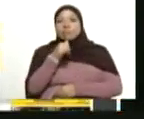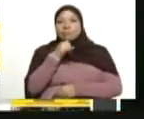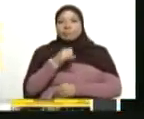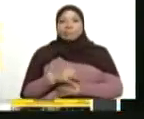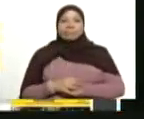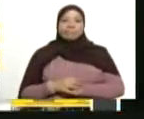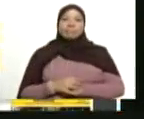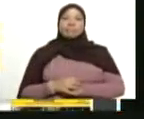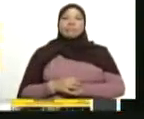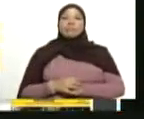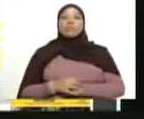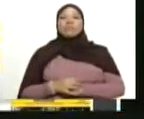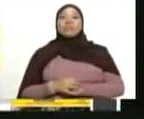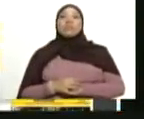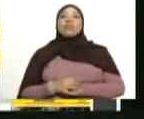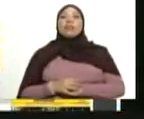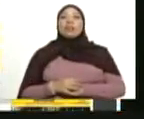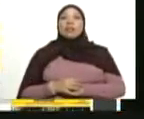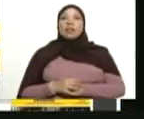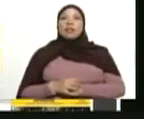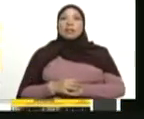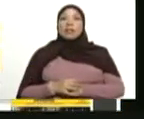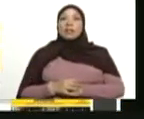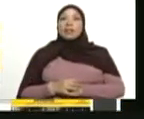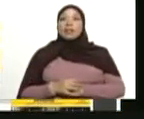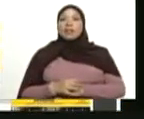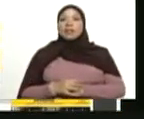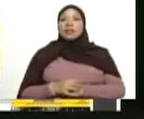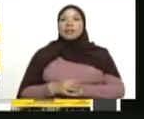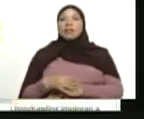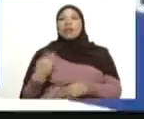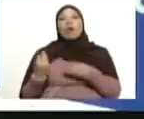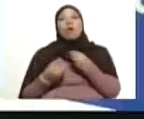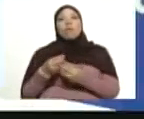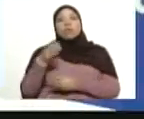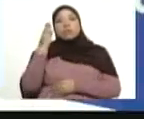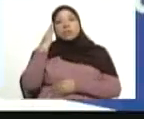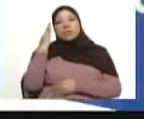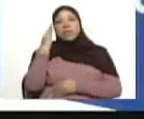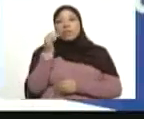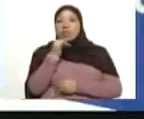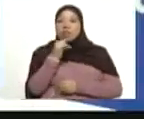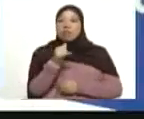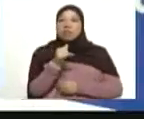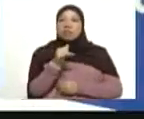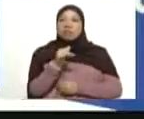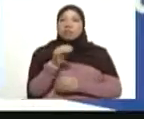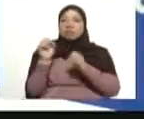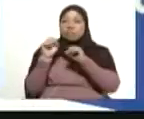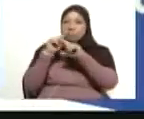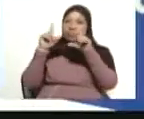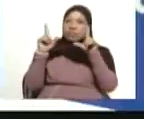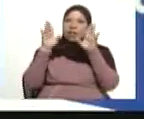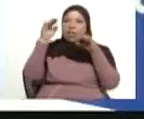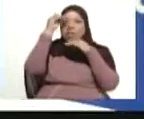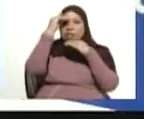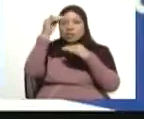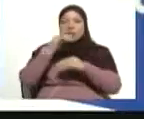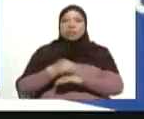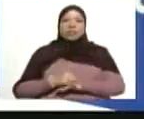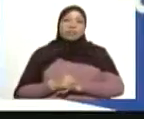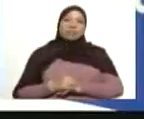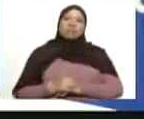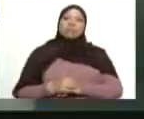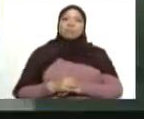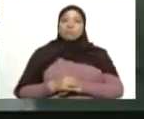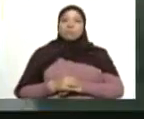funciones como mesonero. Oye, ¿cómo es esto? ¿Qué se sabe de eso? Me llama la atención. Sí, ha cumplido algunas